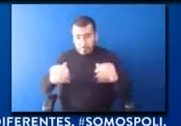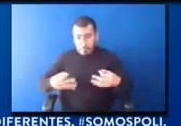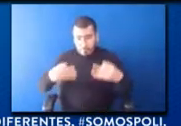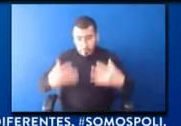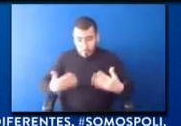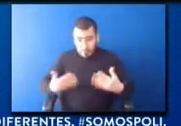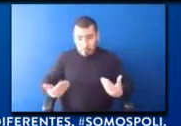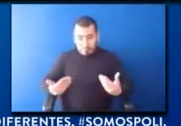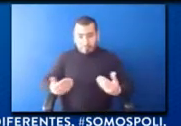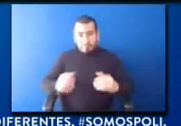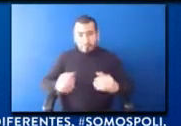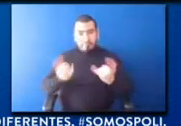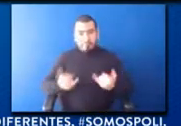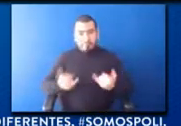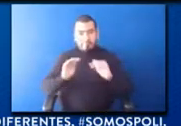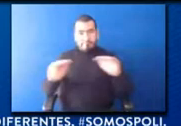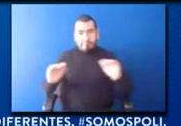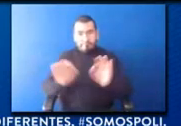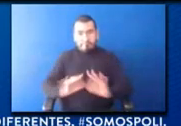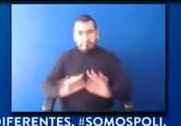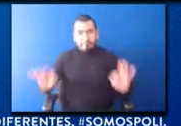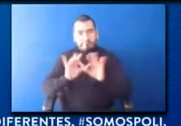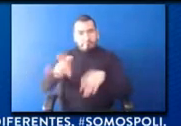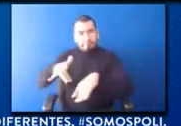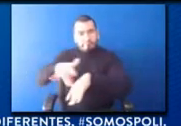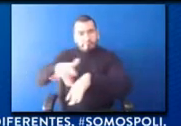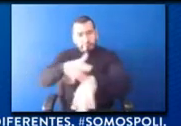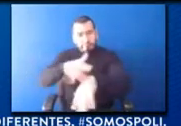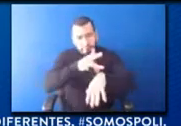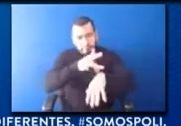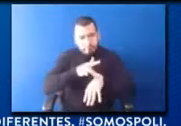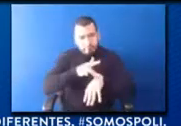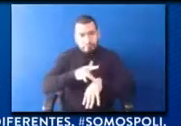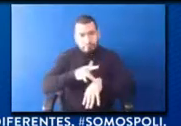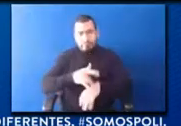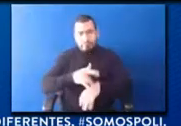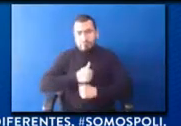para hacerle sensibilidad en decir que depende de todos nosotros.